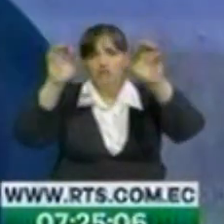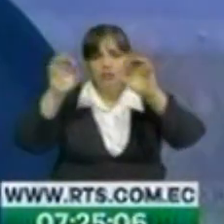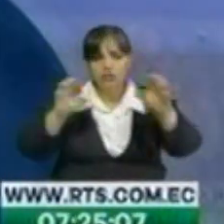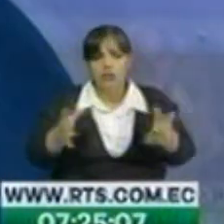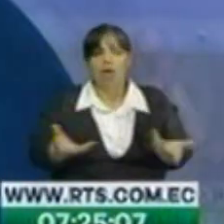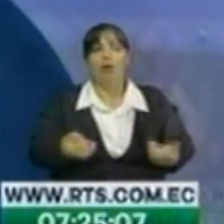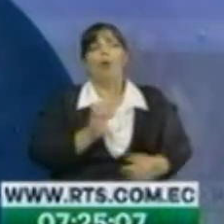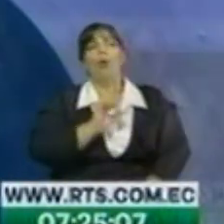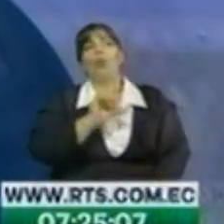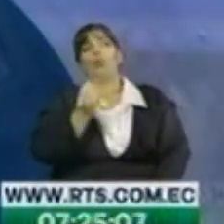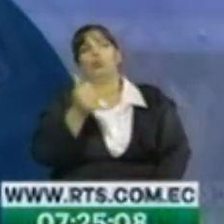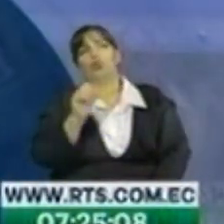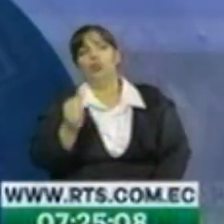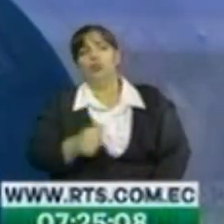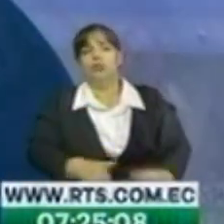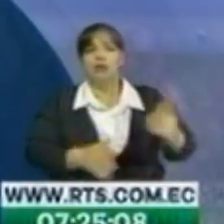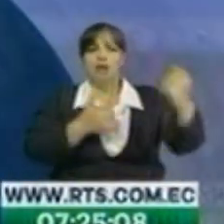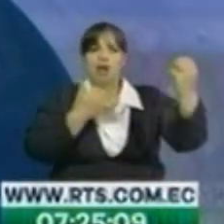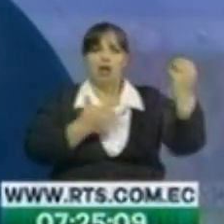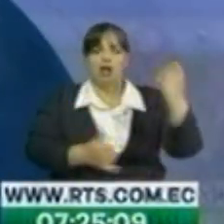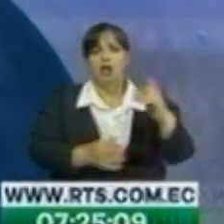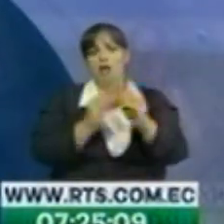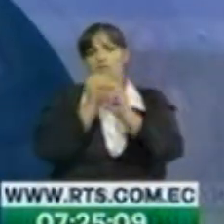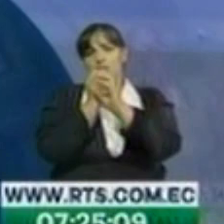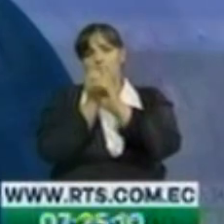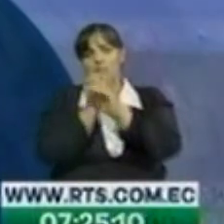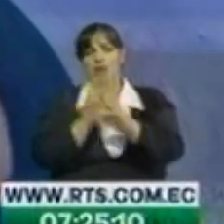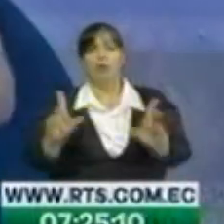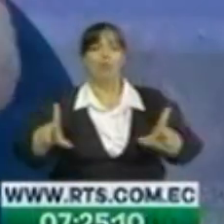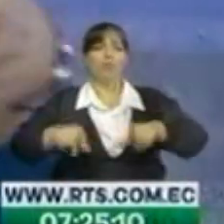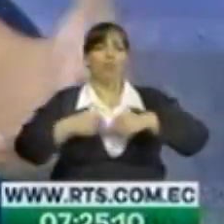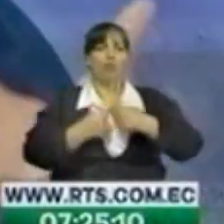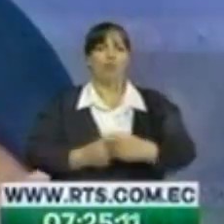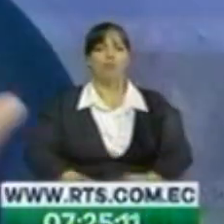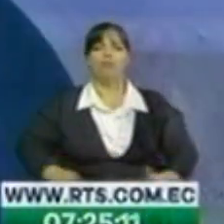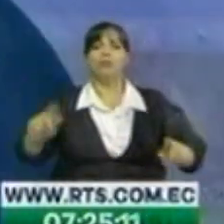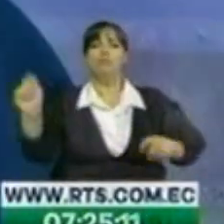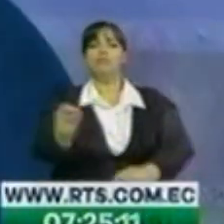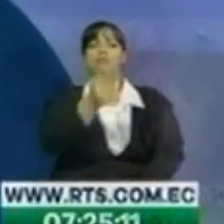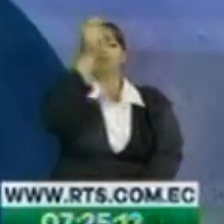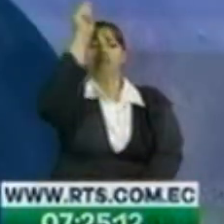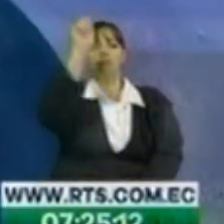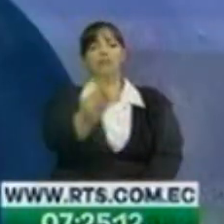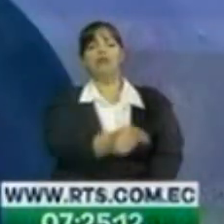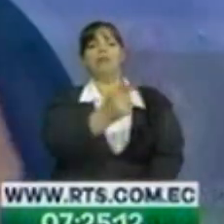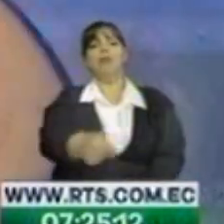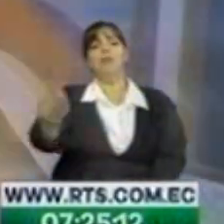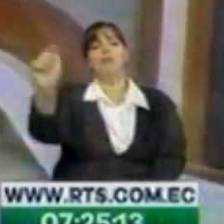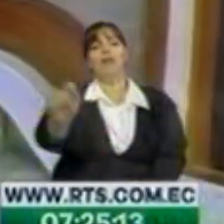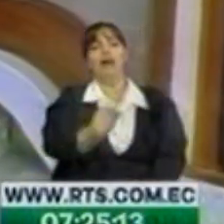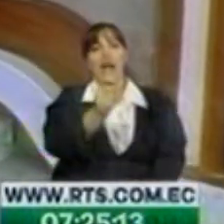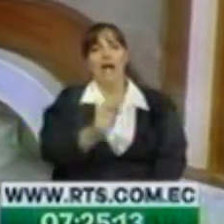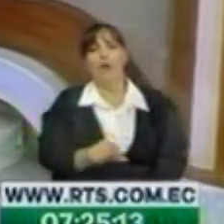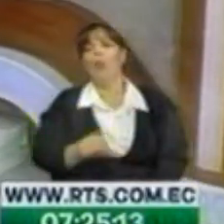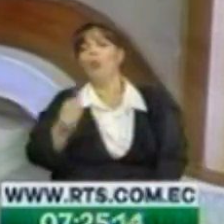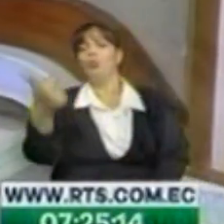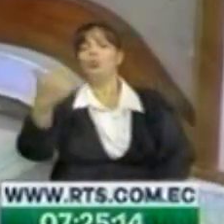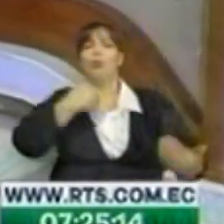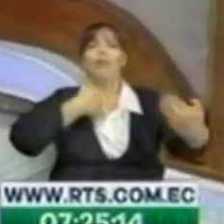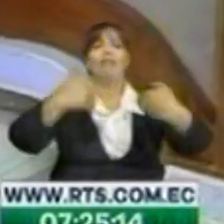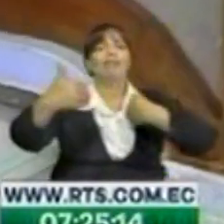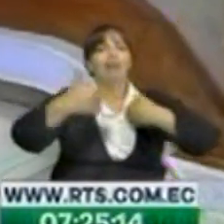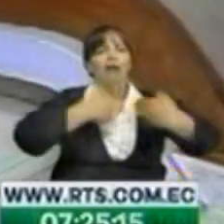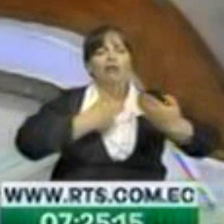en donde están los teatros, como el Benjamín Carrión, en donde también están las casas de la cultura, etcétera. Ministro, quiero cerrar